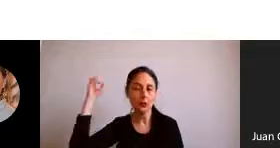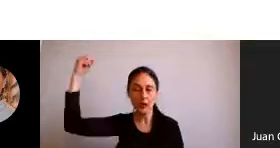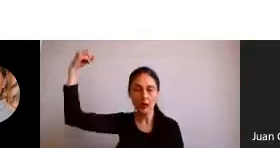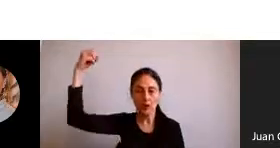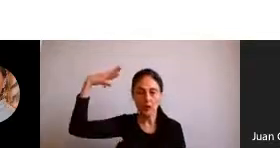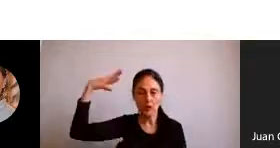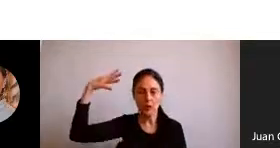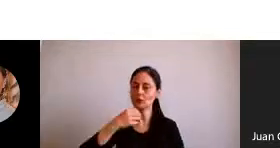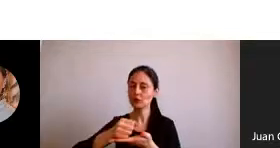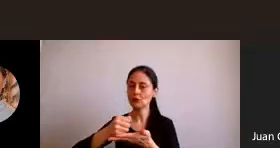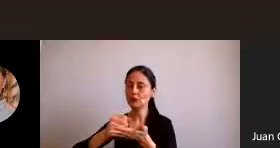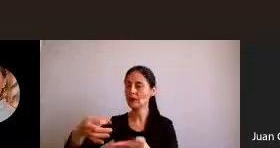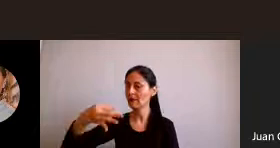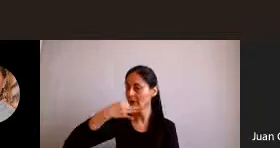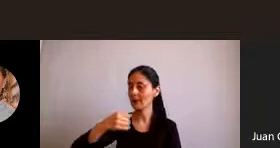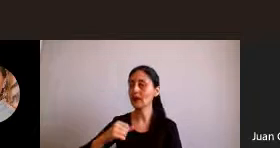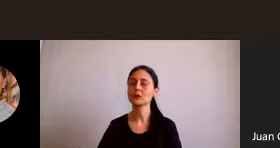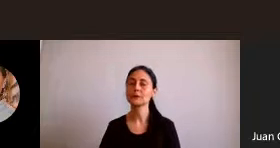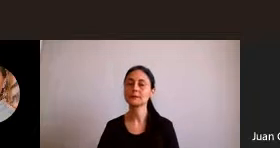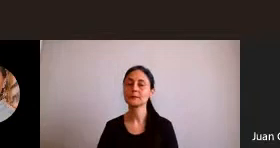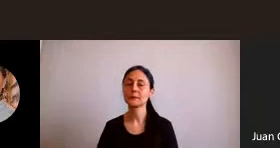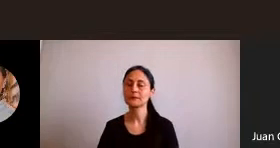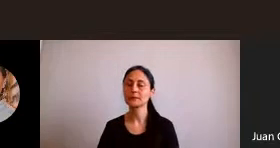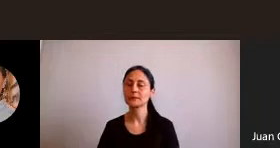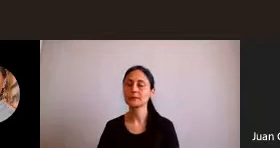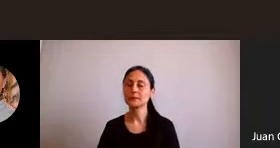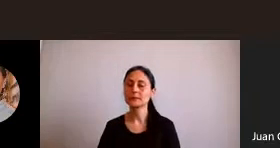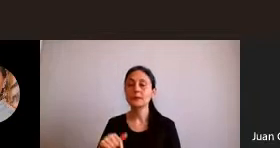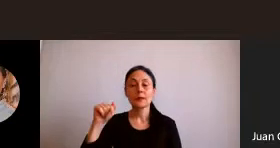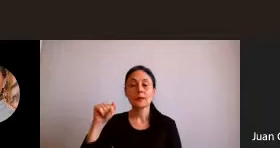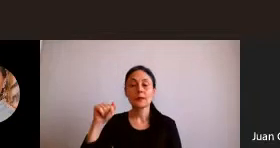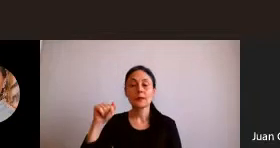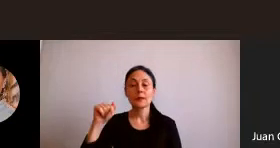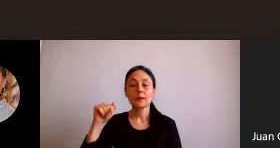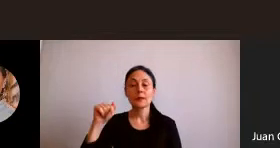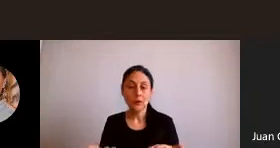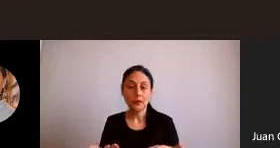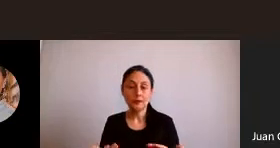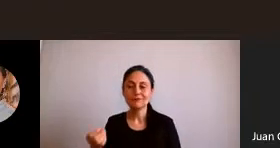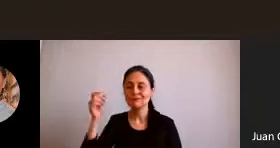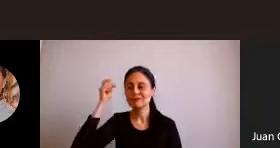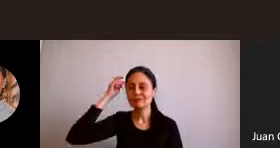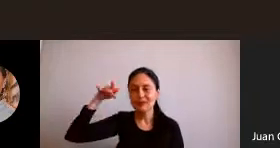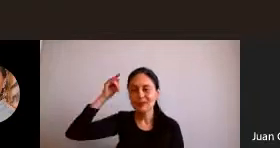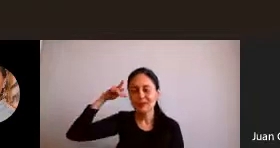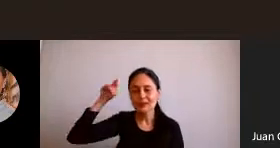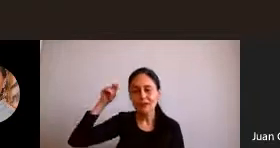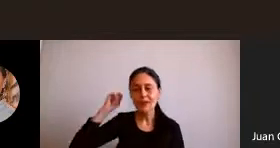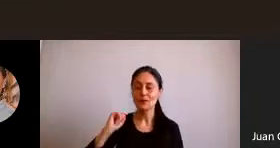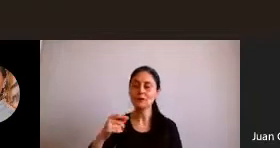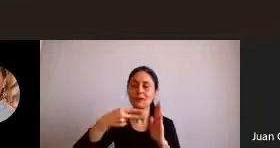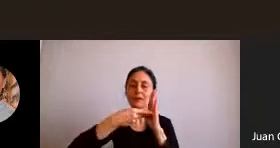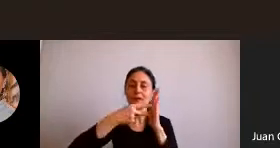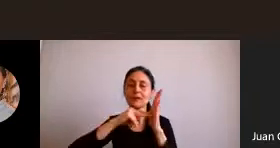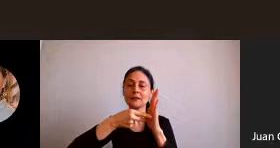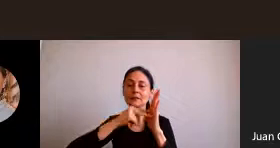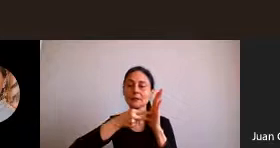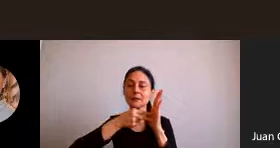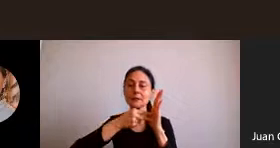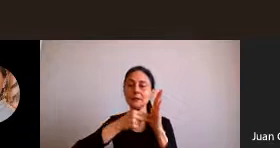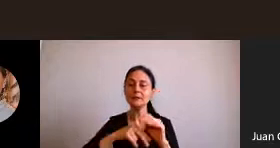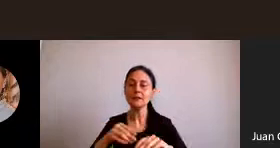Frente a eso, ¿qué es lo que ocurre? Ya se sabe, se habla muchas veces del síndrome post-UCI, en inglés le dicen